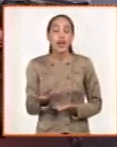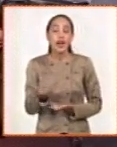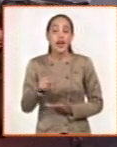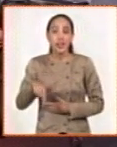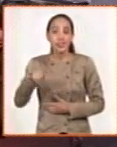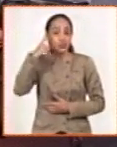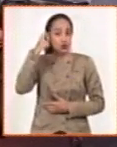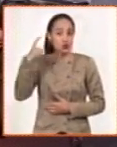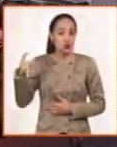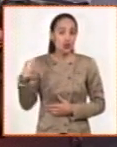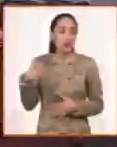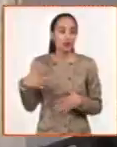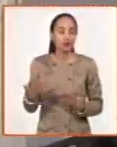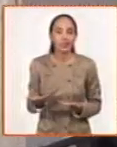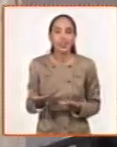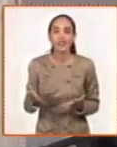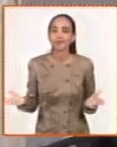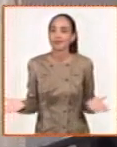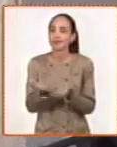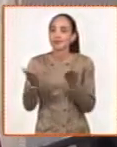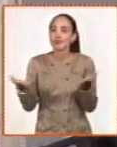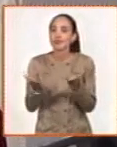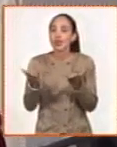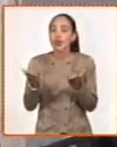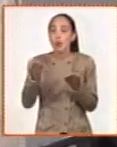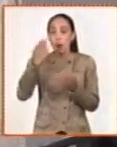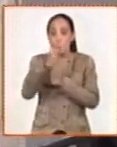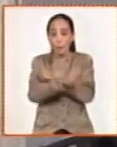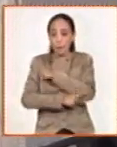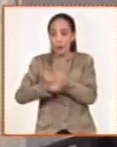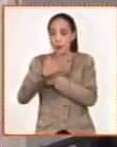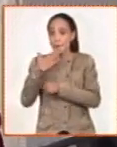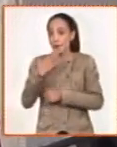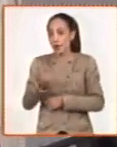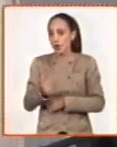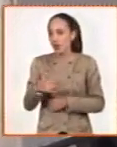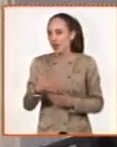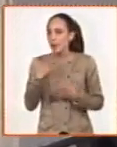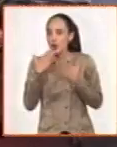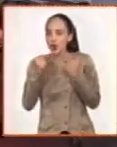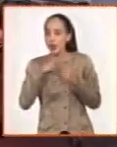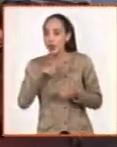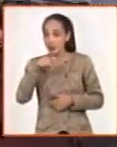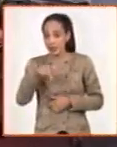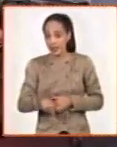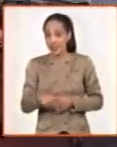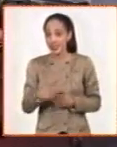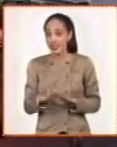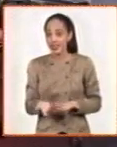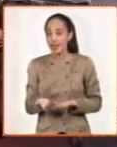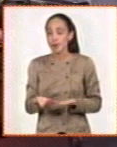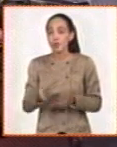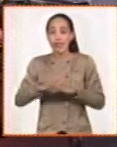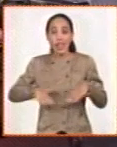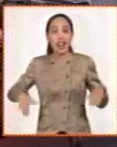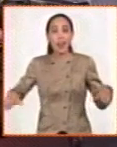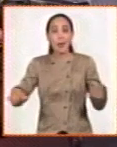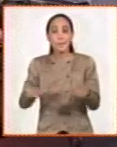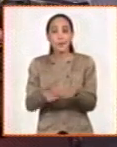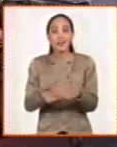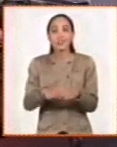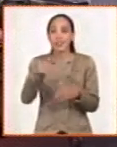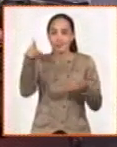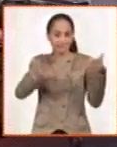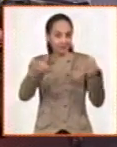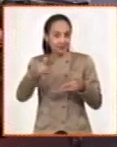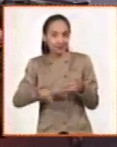sueño de construir una patria mejor. Y qué mejor ejemplo que este que tenemos en la mesa, esta gran compañía que tenemos. Veo